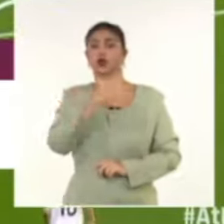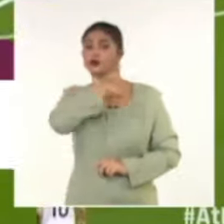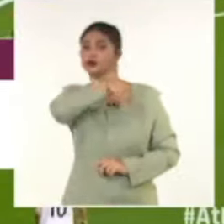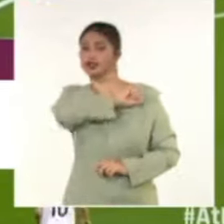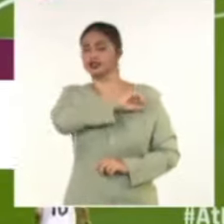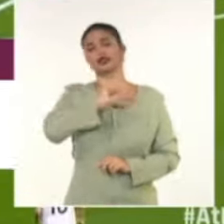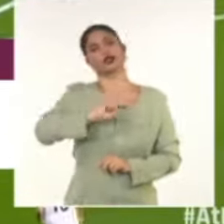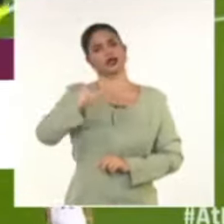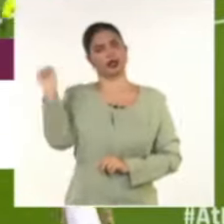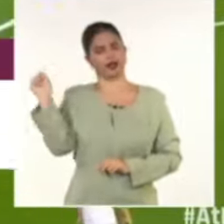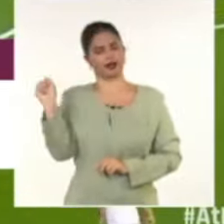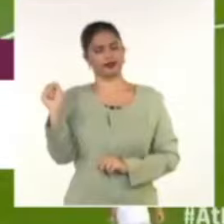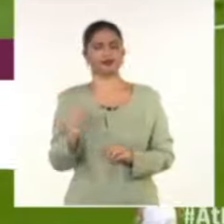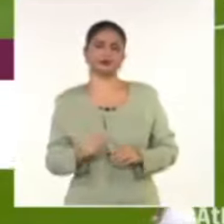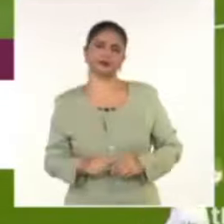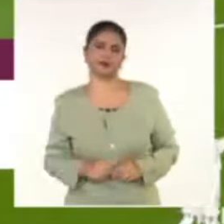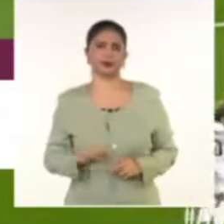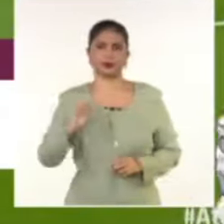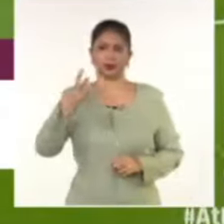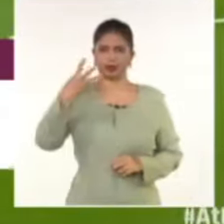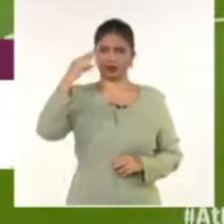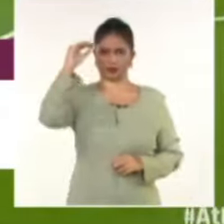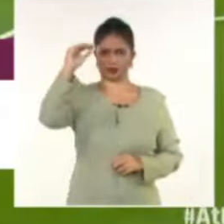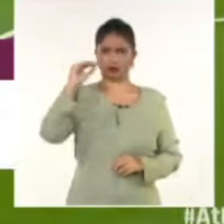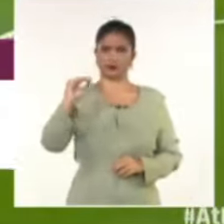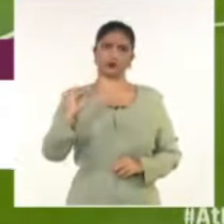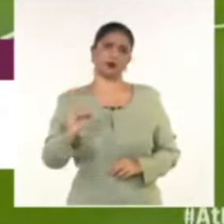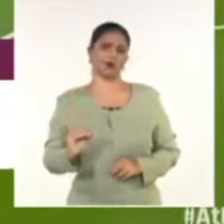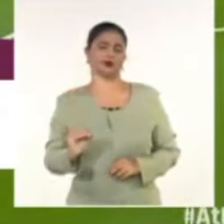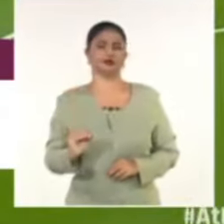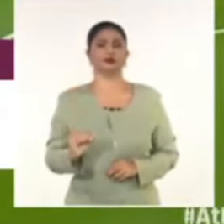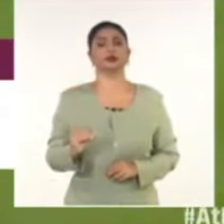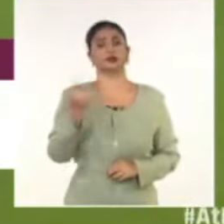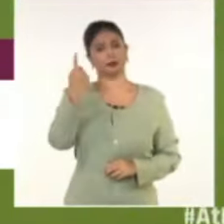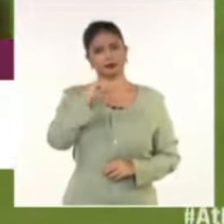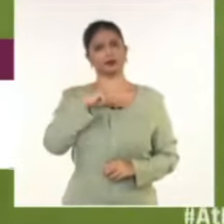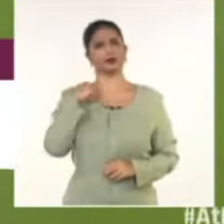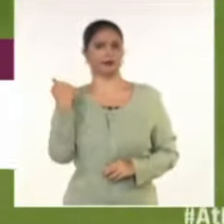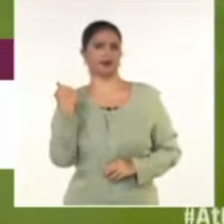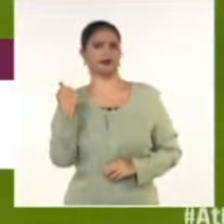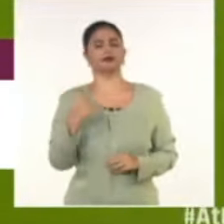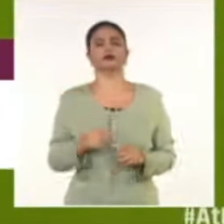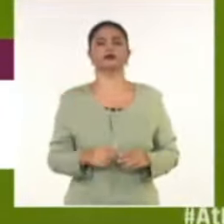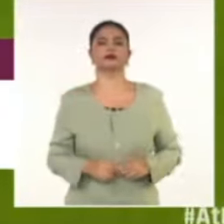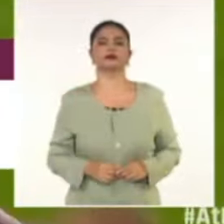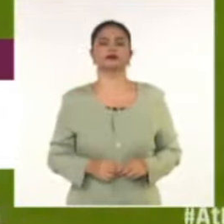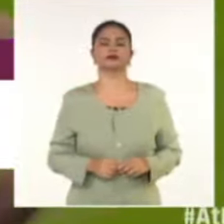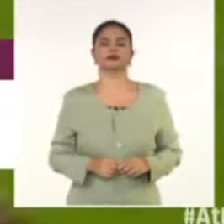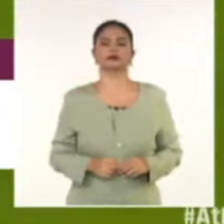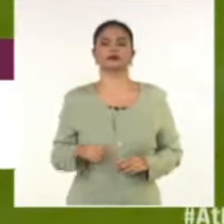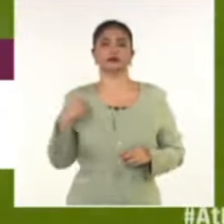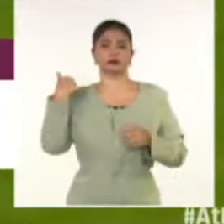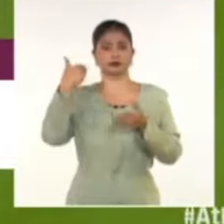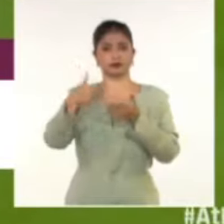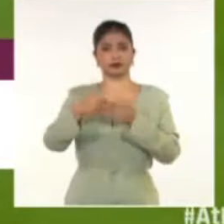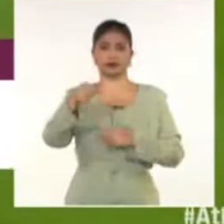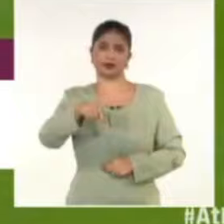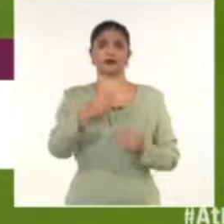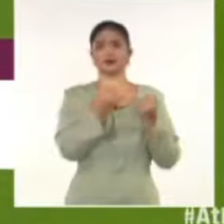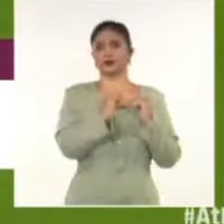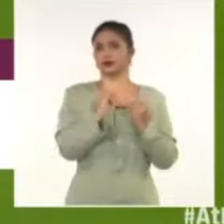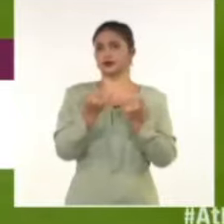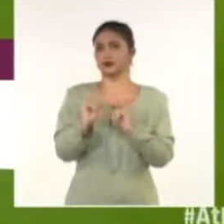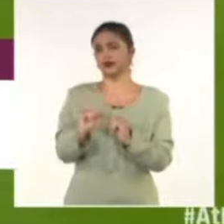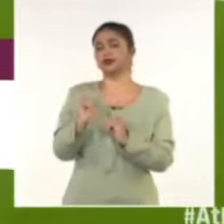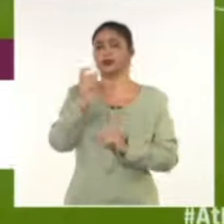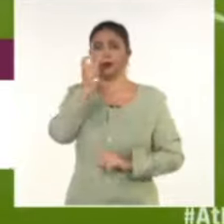merengue se quedó a 3 puntos del líder Barcelona, el único que sufrió su primer descalabro liguero a manos de los Osasuna. Hasta el momento, de manera individual, resalta el delantero